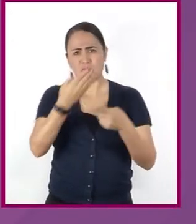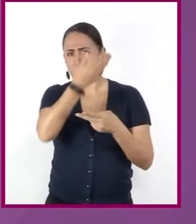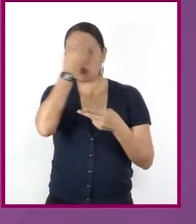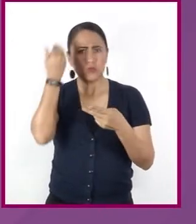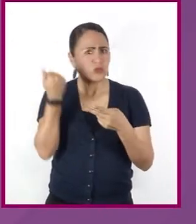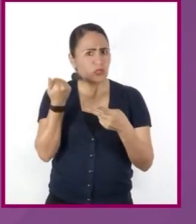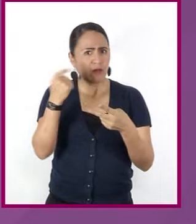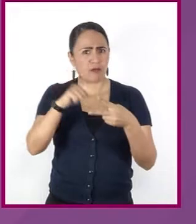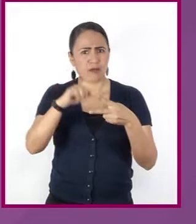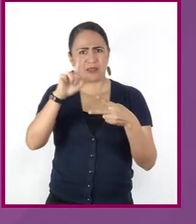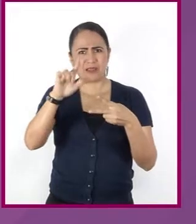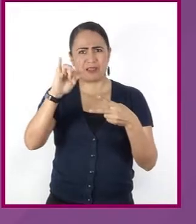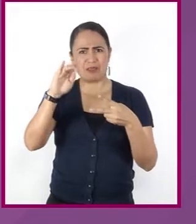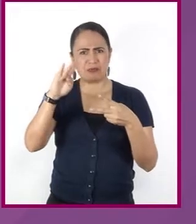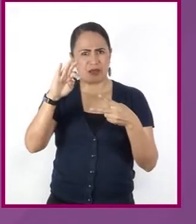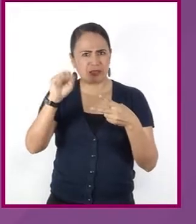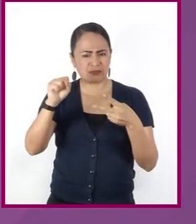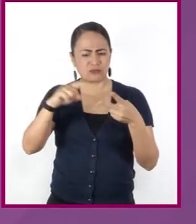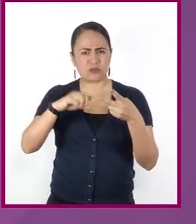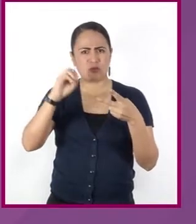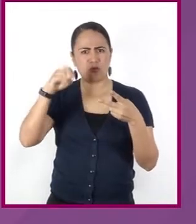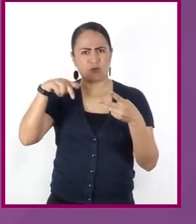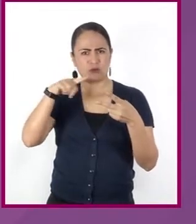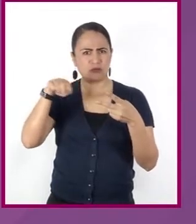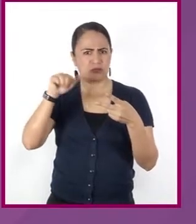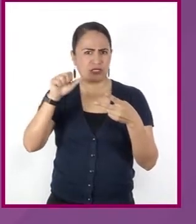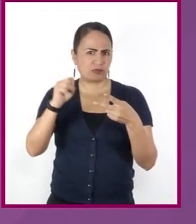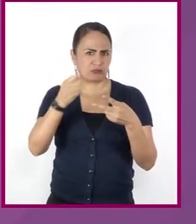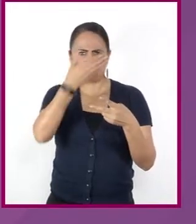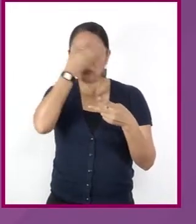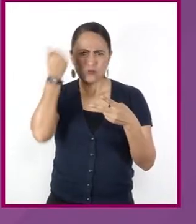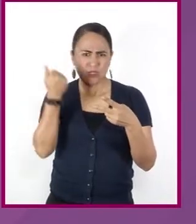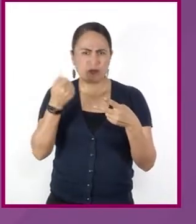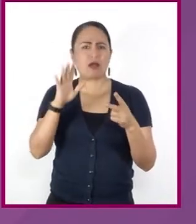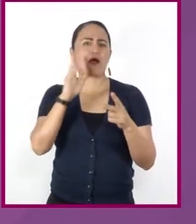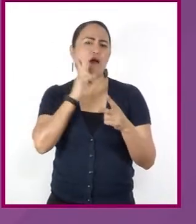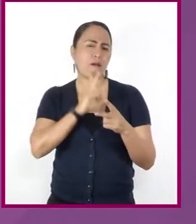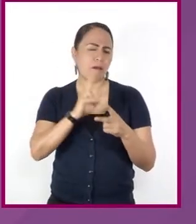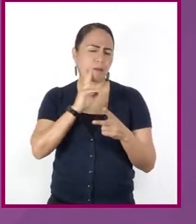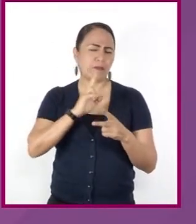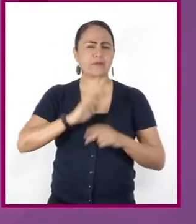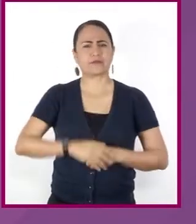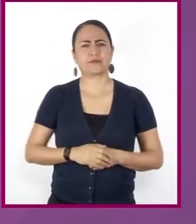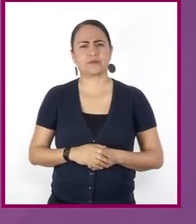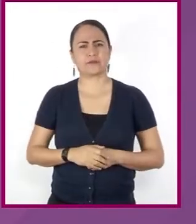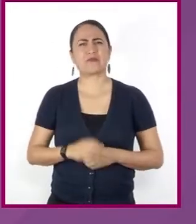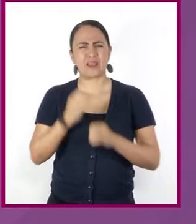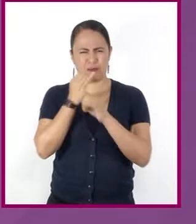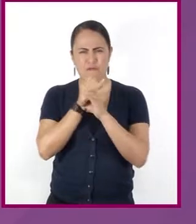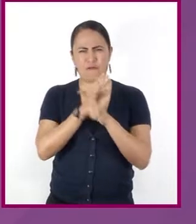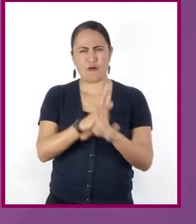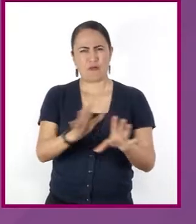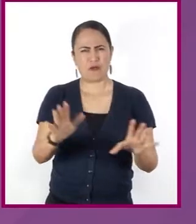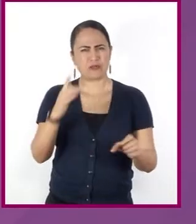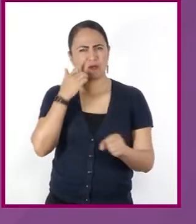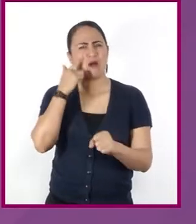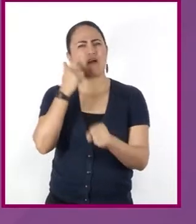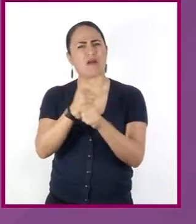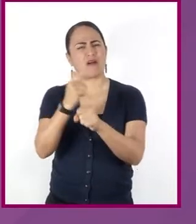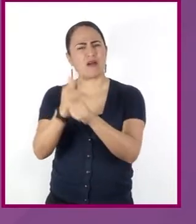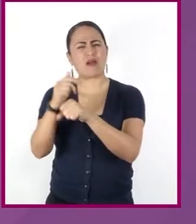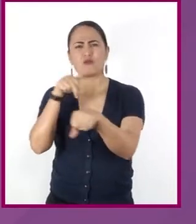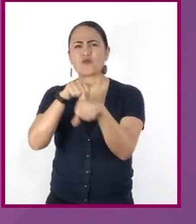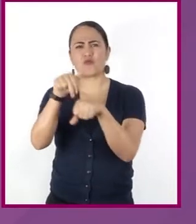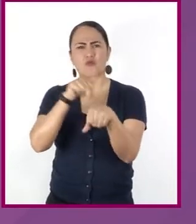La respuesta le ayudará a tomar la mejor decisión. ¿Qué datos identifican en la situación